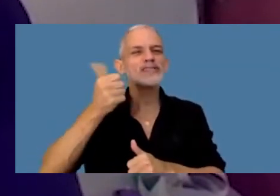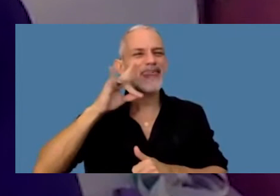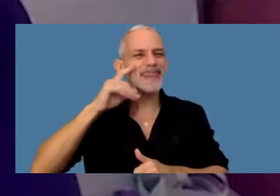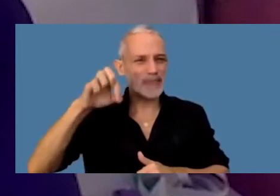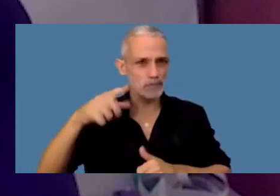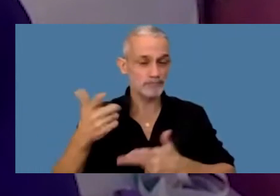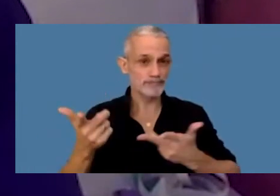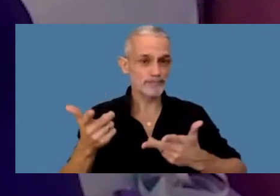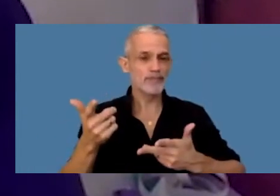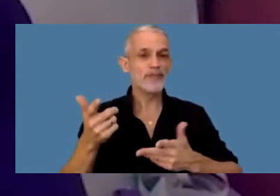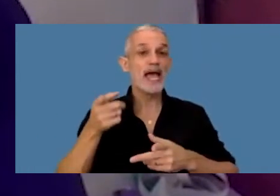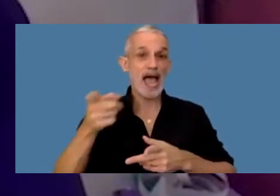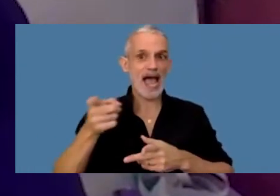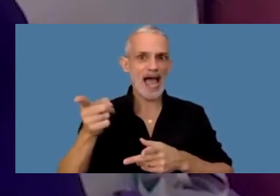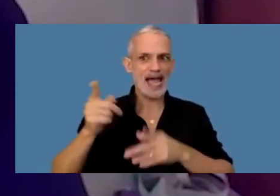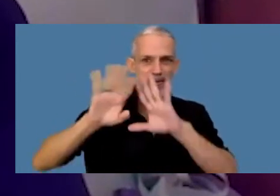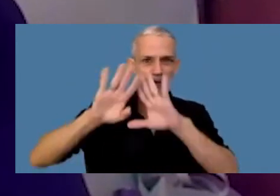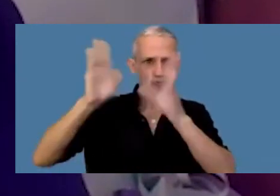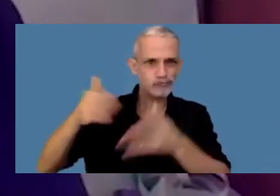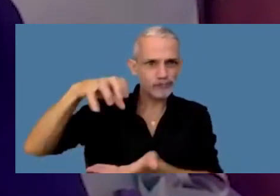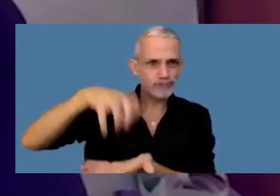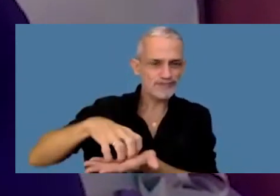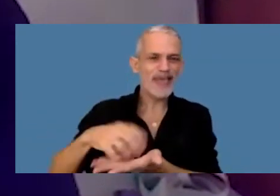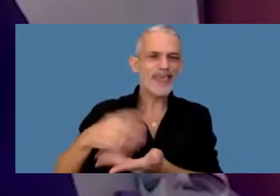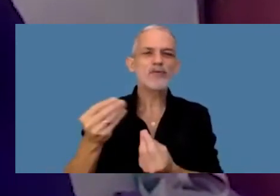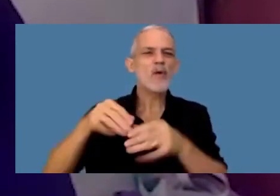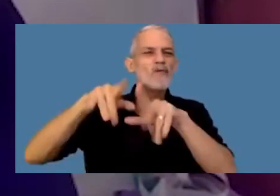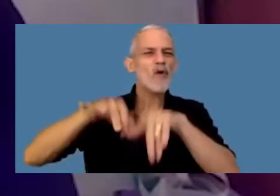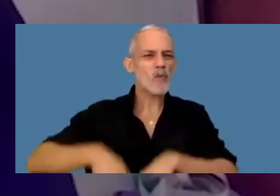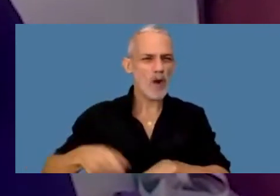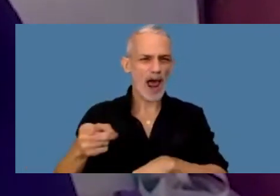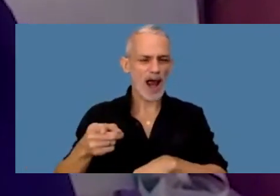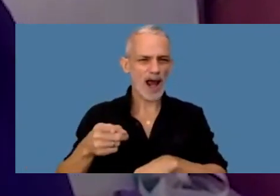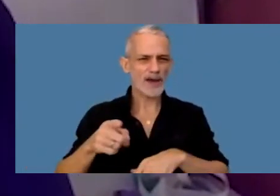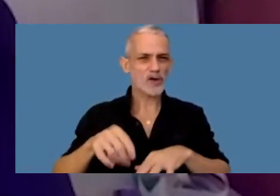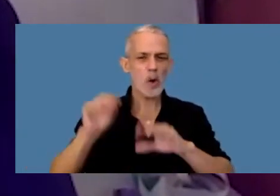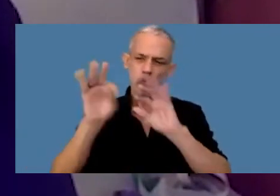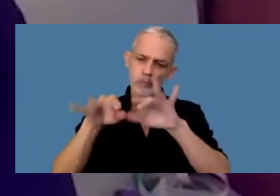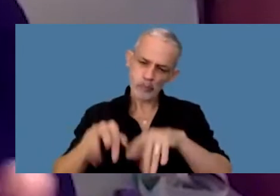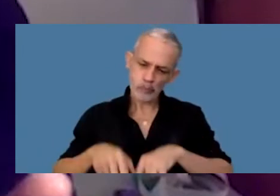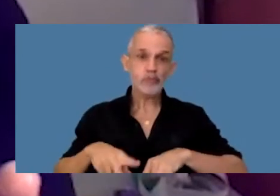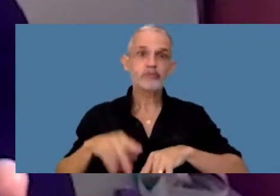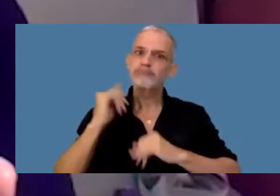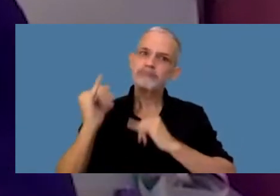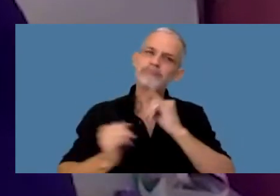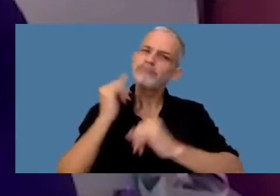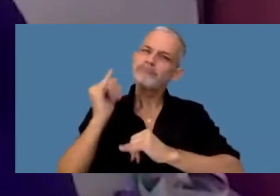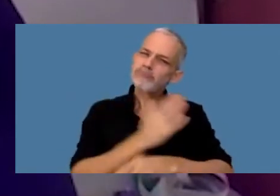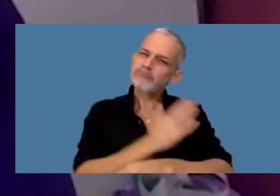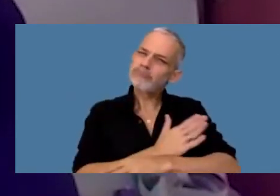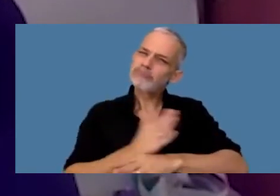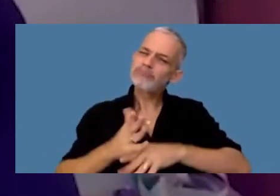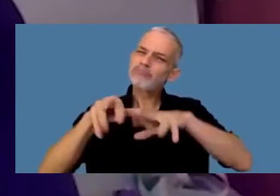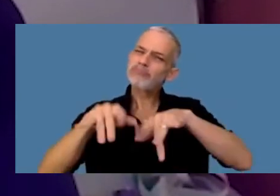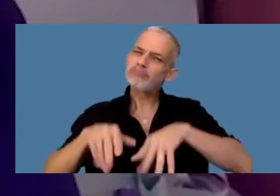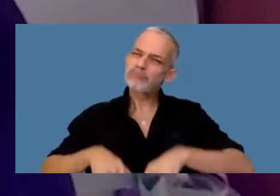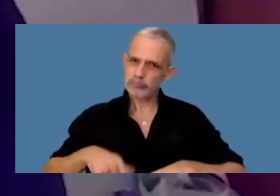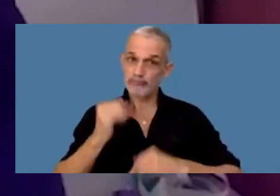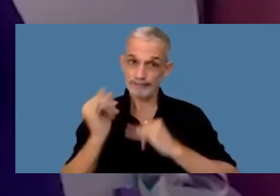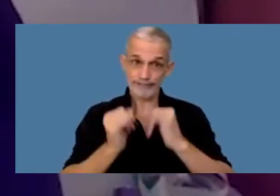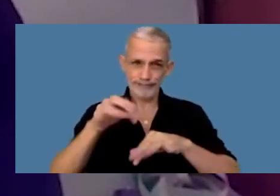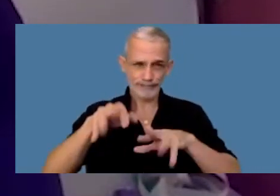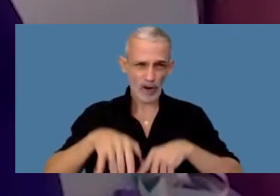pero bueno, hasta la actualidad no hay jurisprudencia, no hay ninguna sentencia